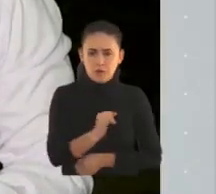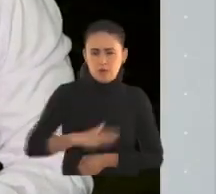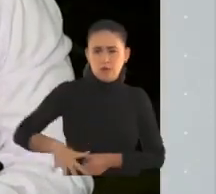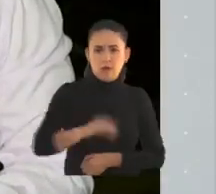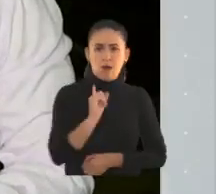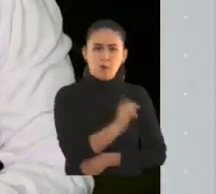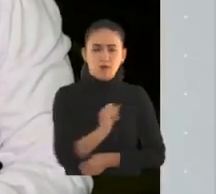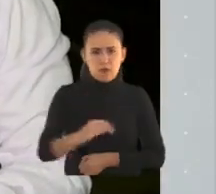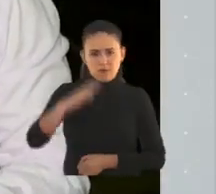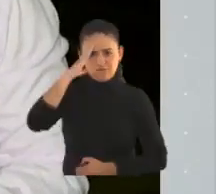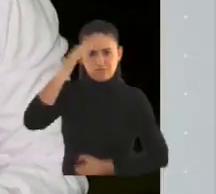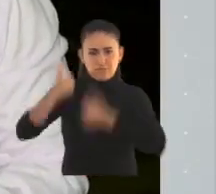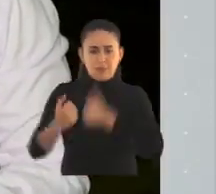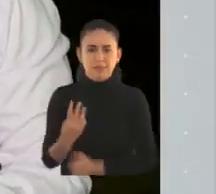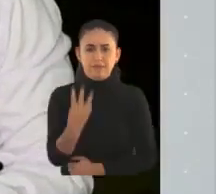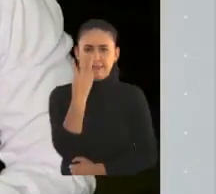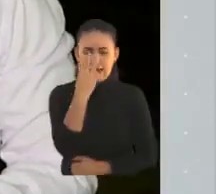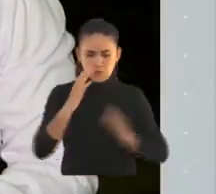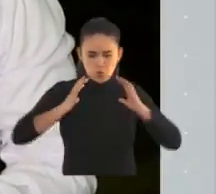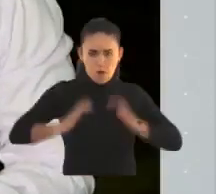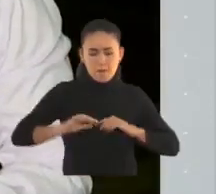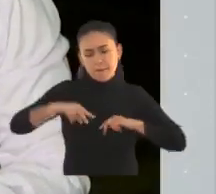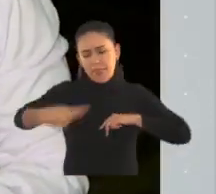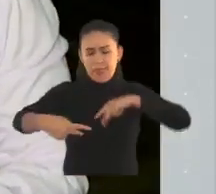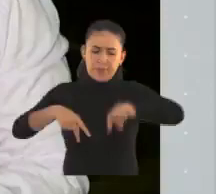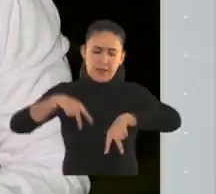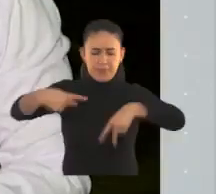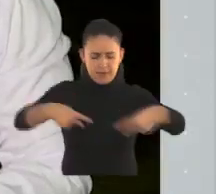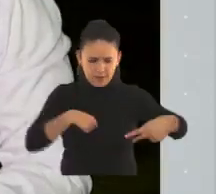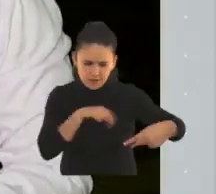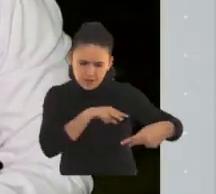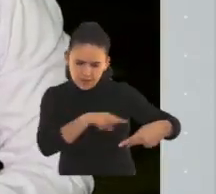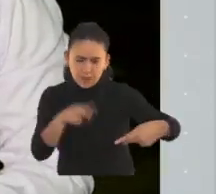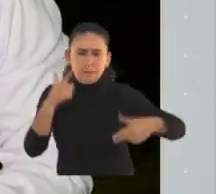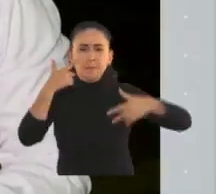autoridades encontraron 3 cuerpos, reportan las autoridades, con heridas ocasionadas con arma de fuego.